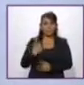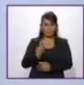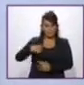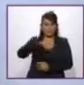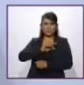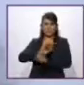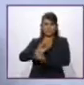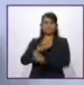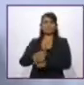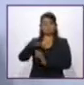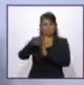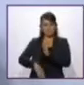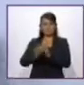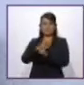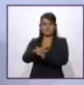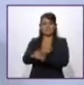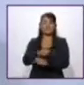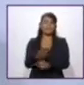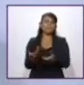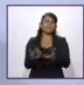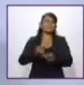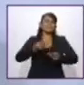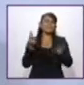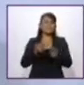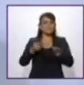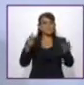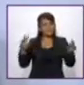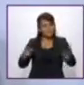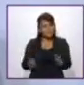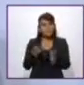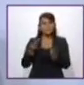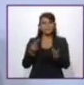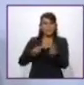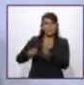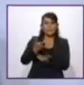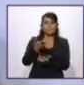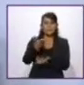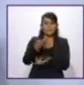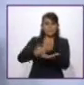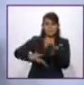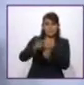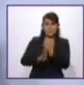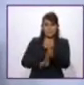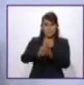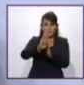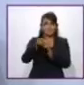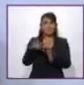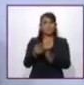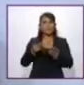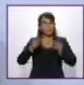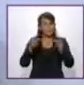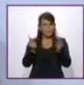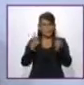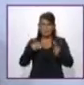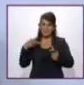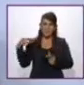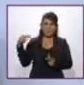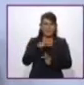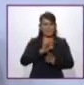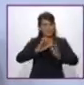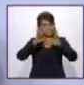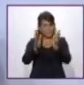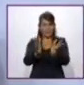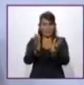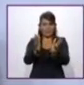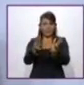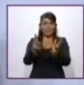En fin, tenemos que buscar la reactivación de la economía en el estado. Se tiene que hacer pronta, rápida, expedita